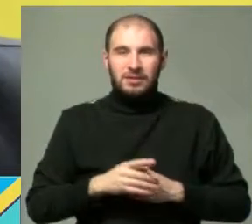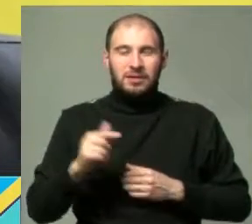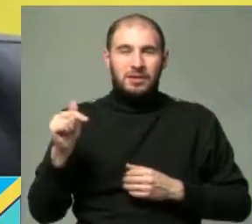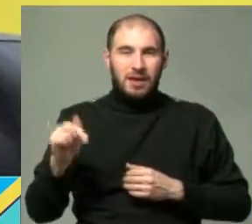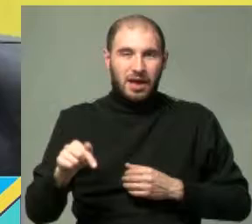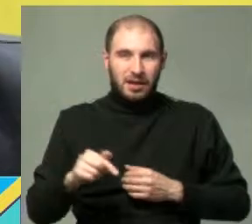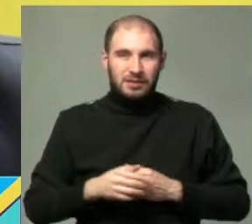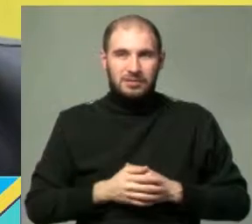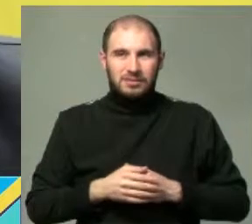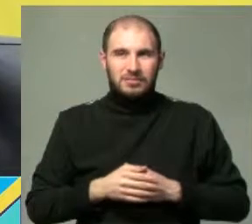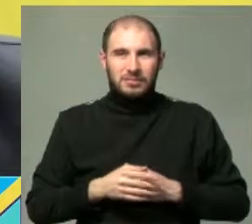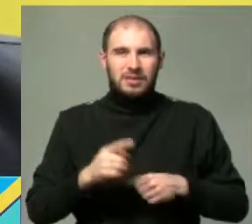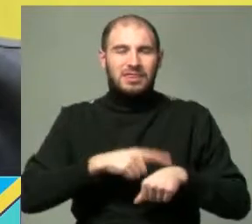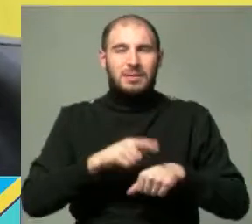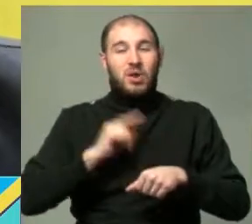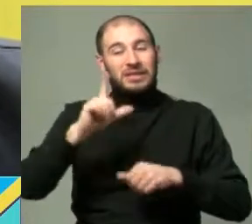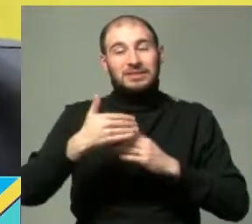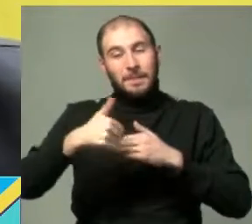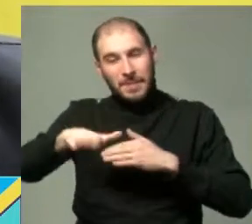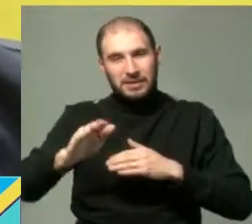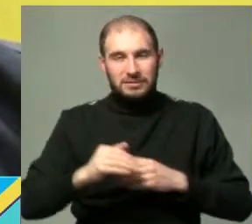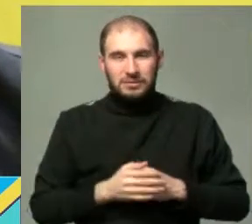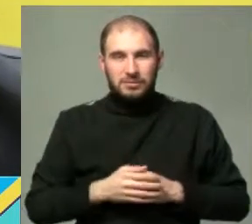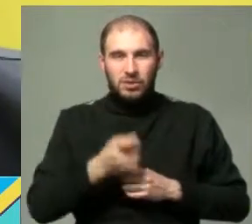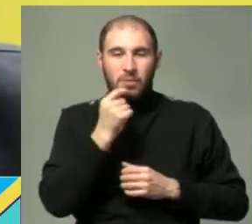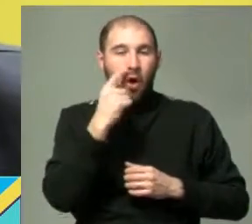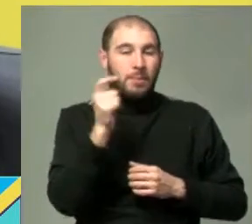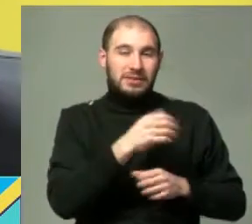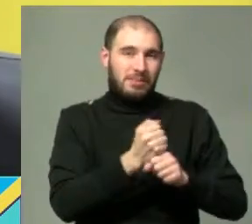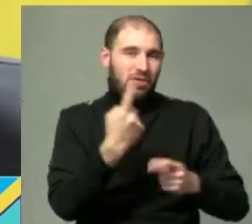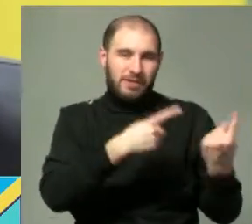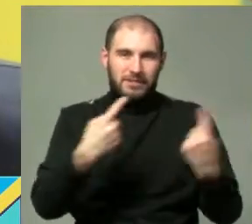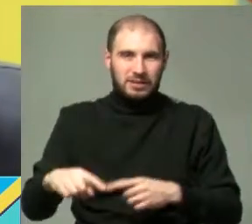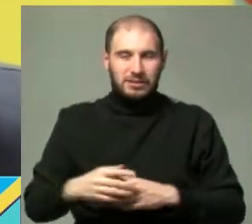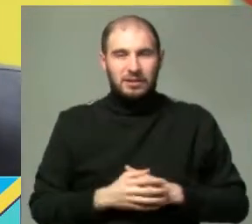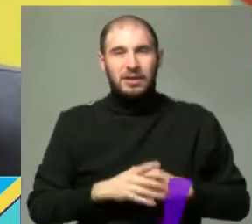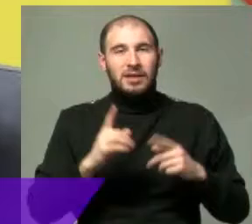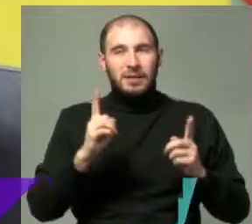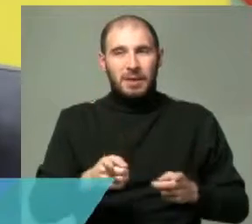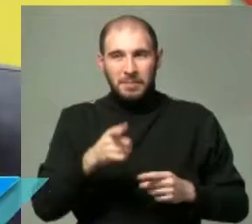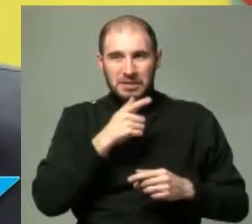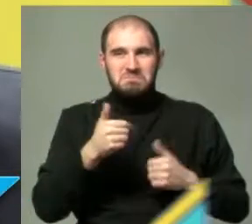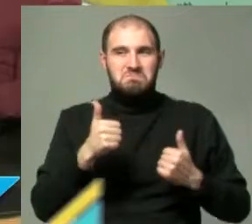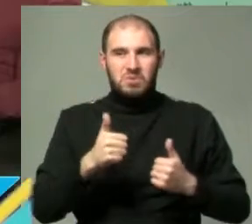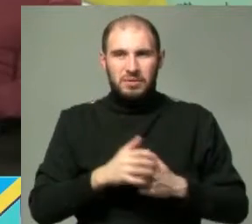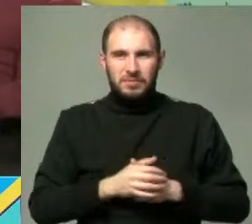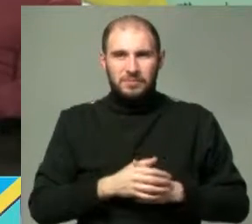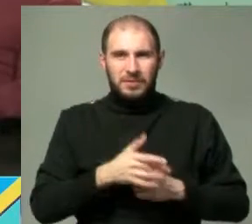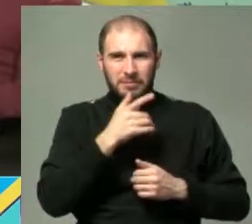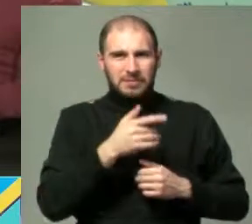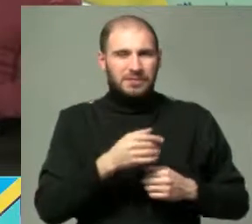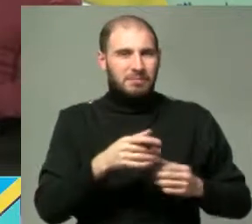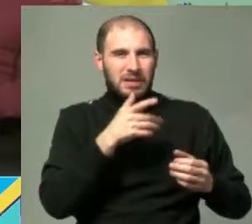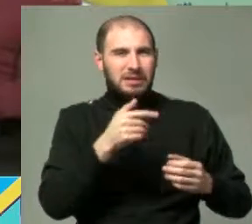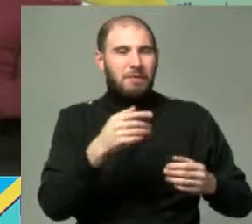generar mayores periodos de licencia o de incomodidad que un hombre trabajando. Por eso también yo veo con muy bueno... Pero como si hubiera nacido un